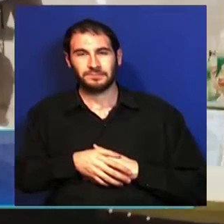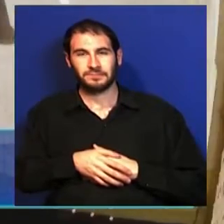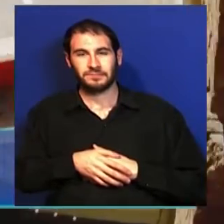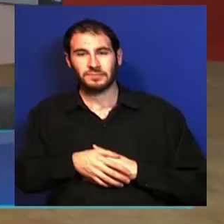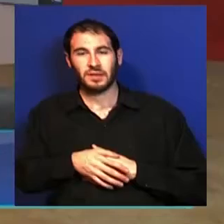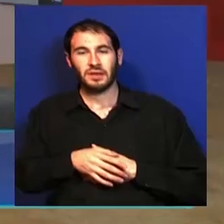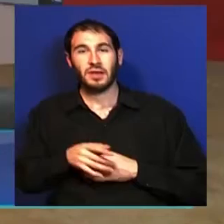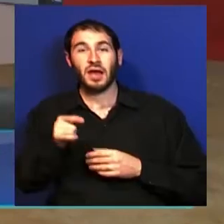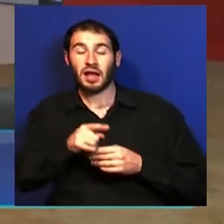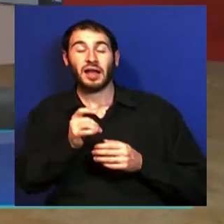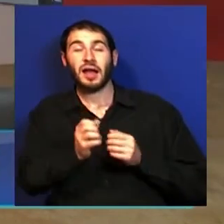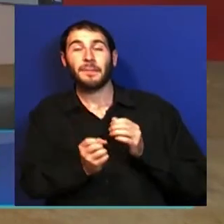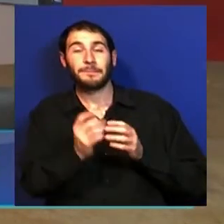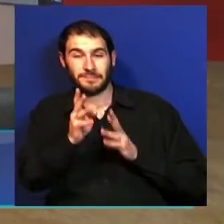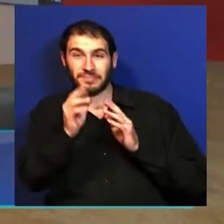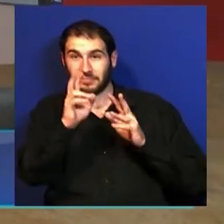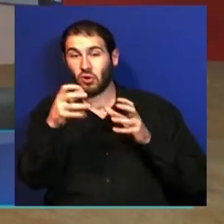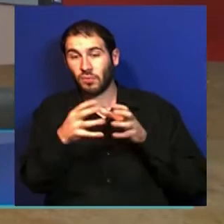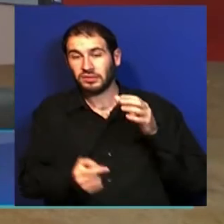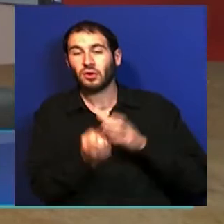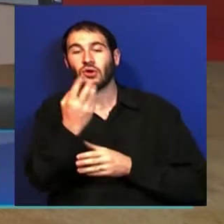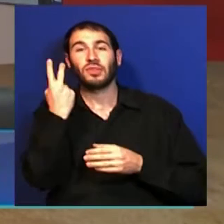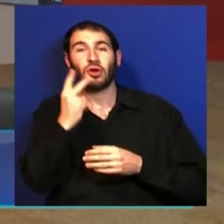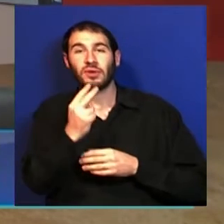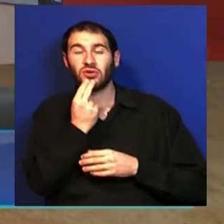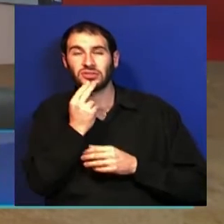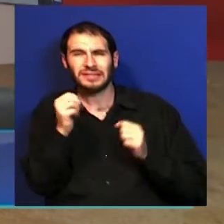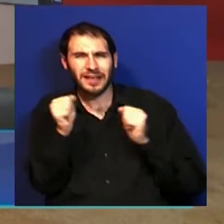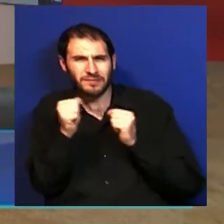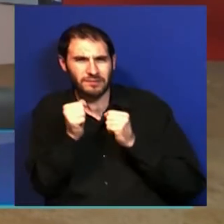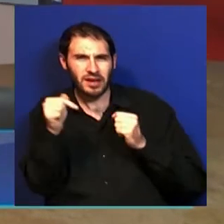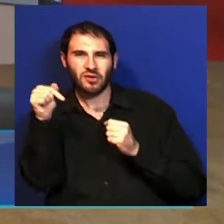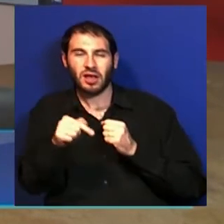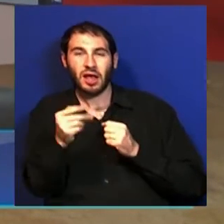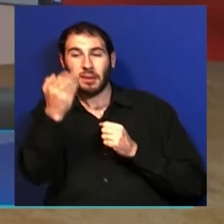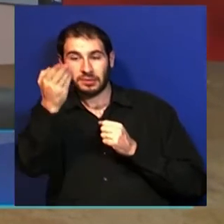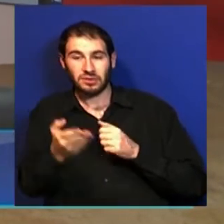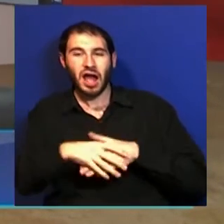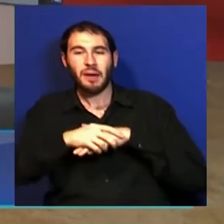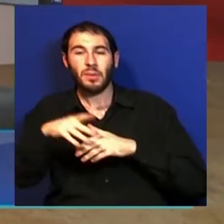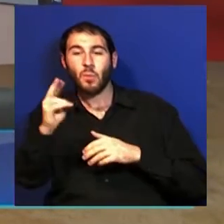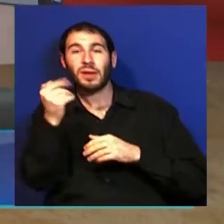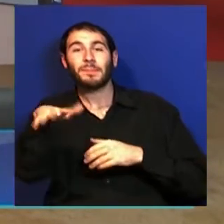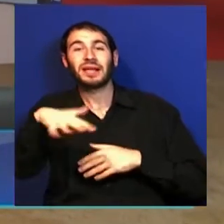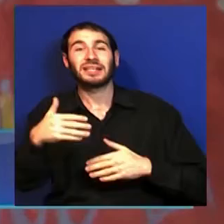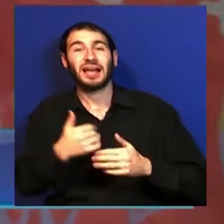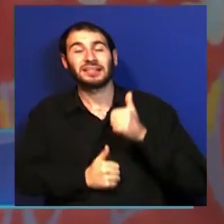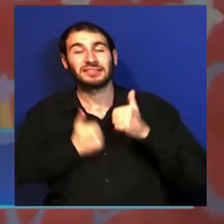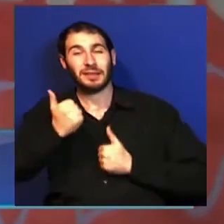Fantasma de la Máquina surge en el año 2011. En ese invierno muere un amigo nuestro ahí en la Plaza Independencia,